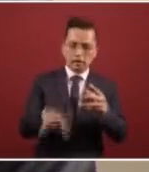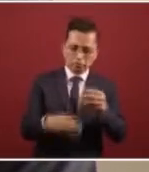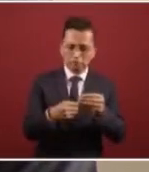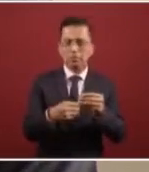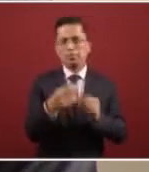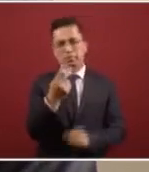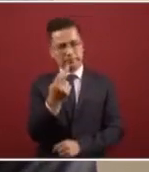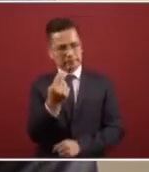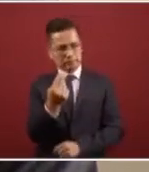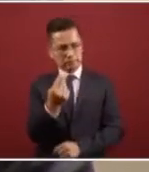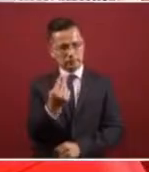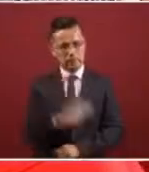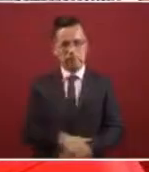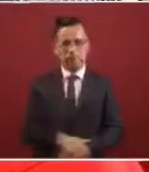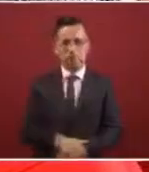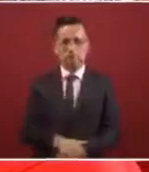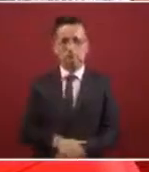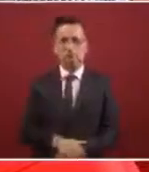25.